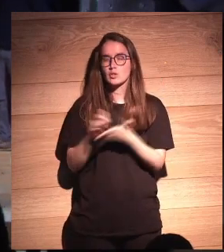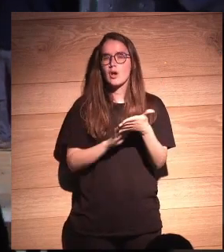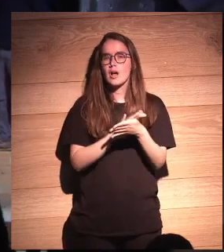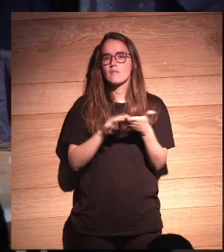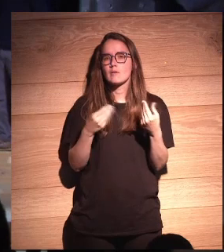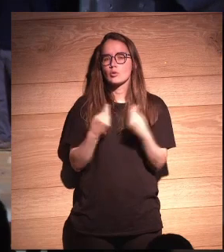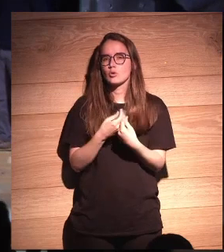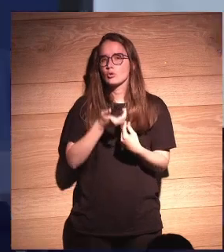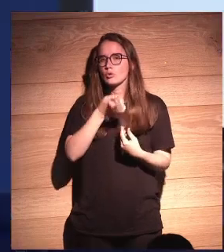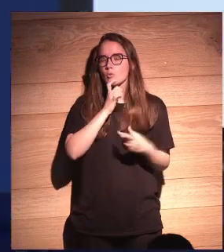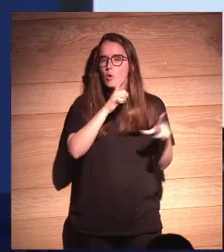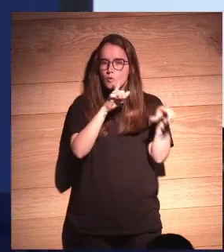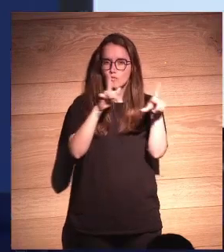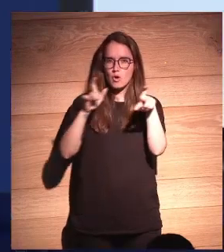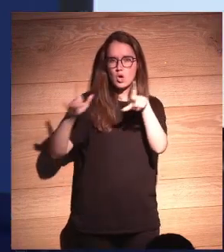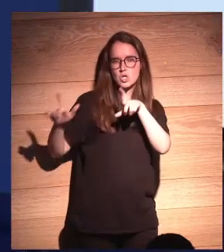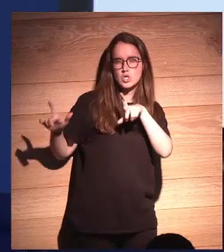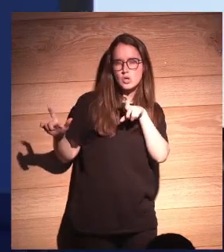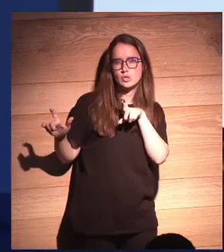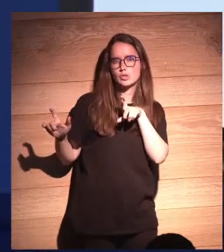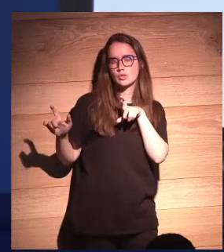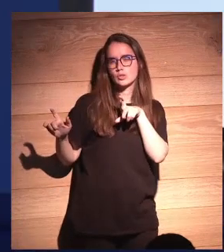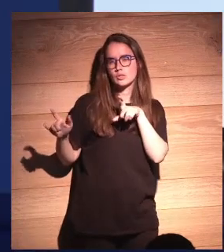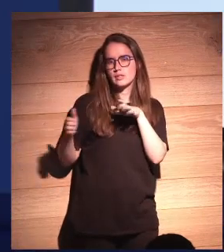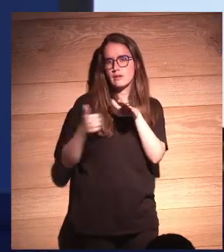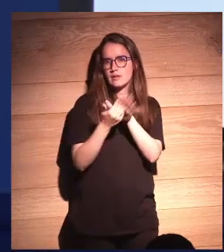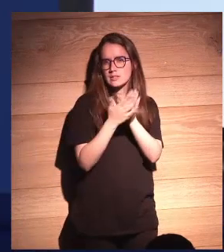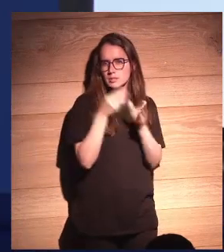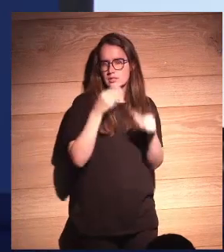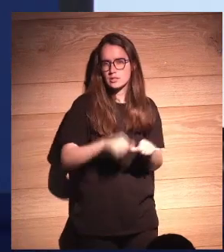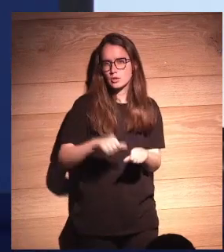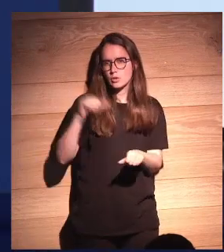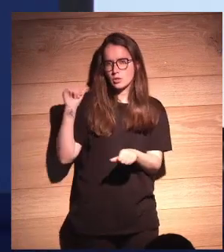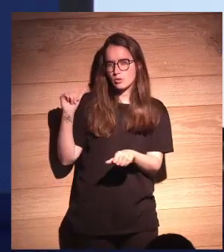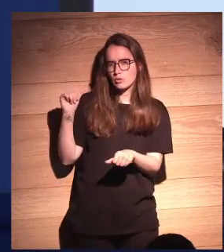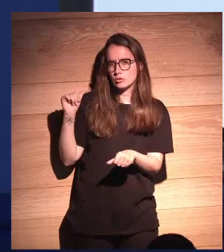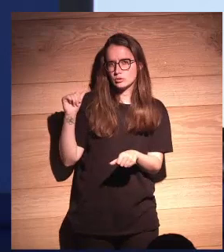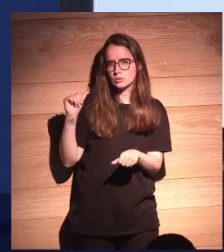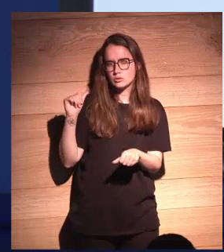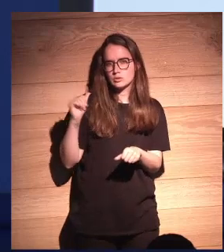Hablamos con ellos a través de fotografías y archivos históricos